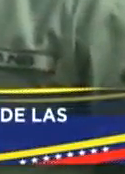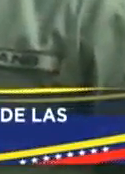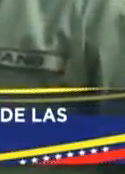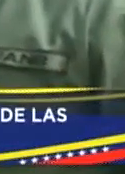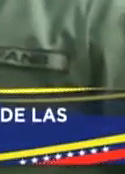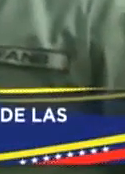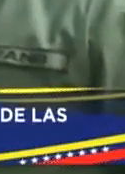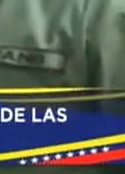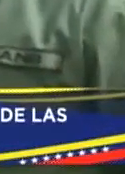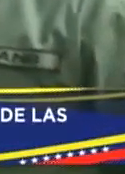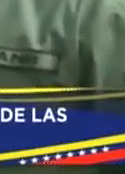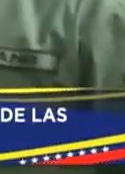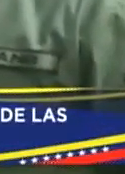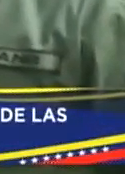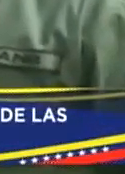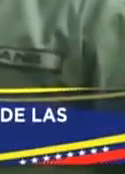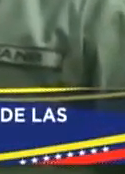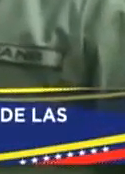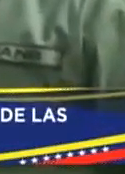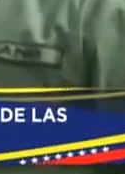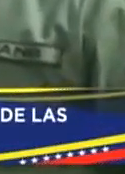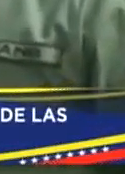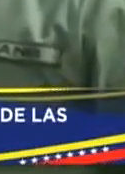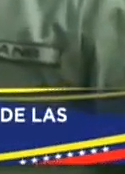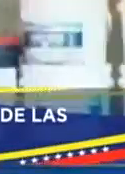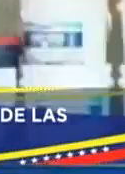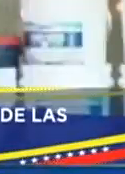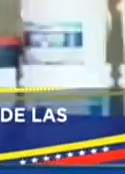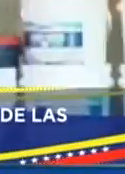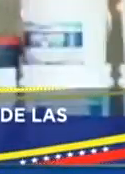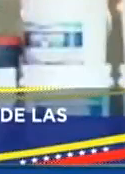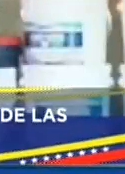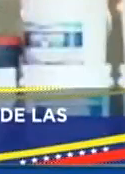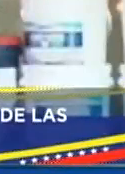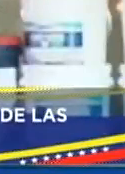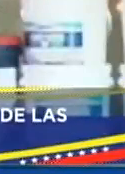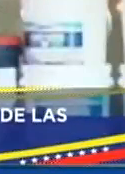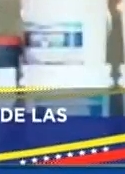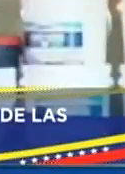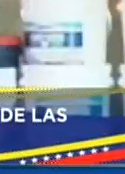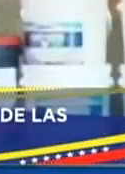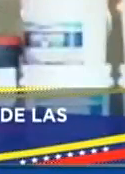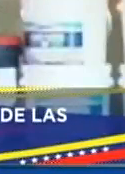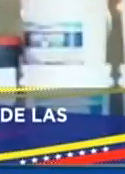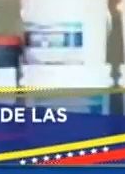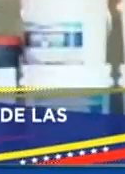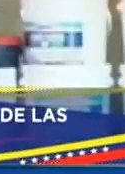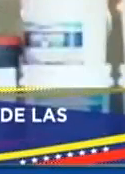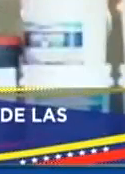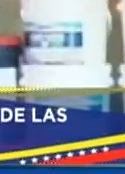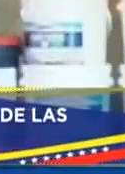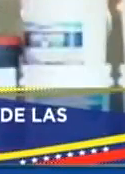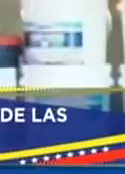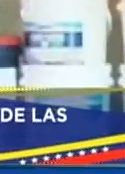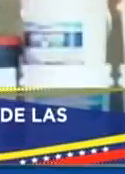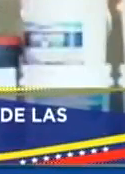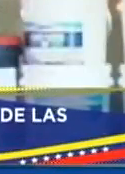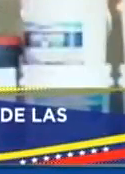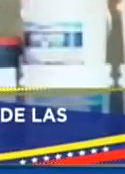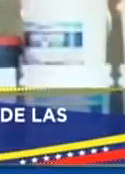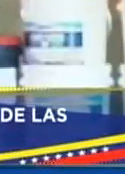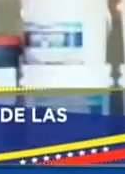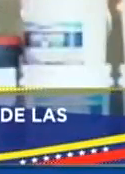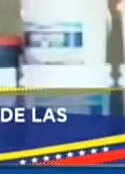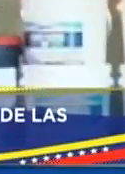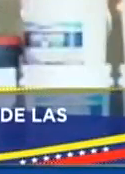Seguimiento y Evaluación de Políticas Públicas del Ministerio de la Defensa. Al general de División Jesús